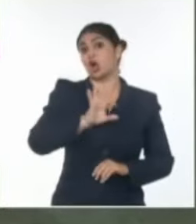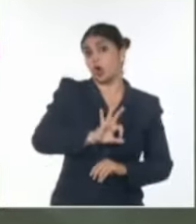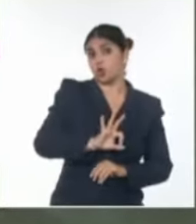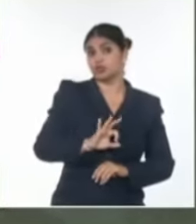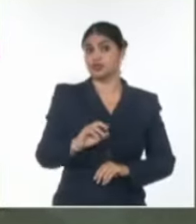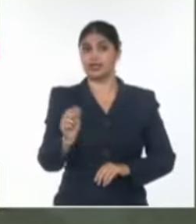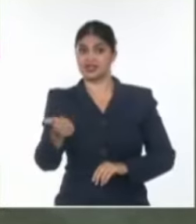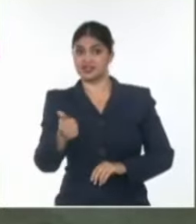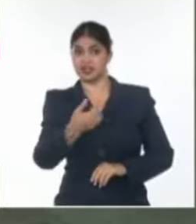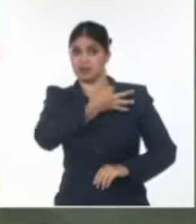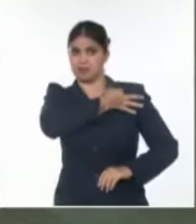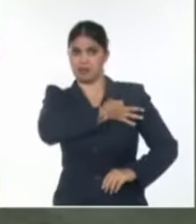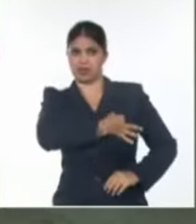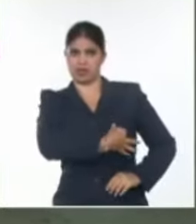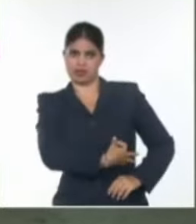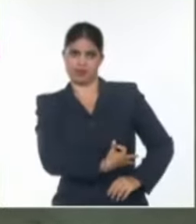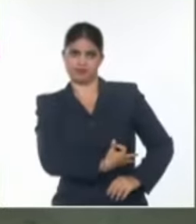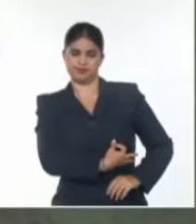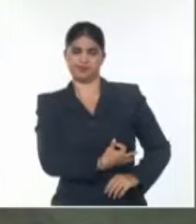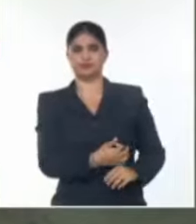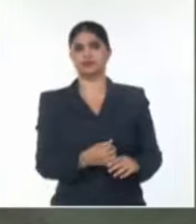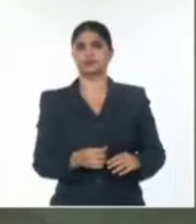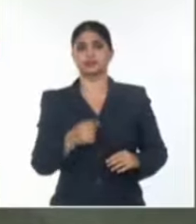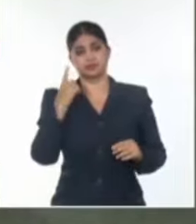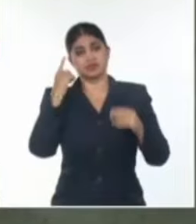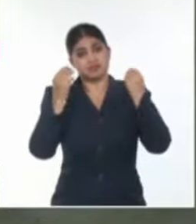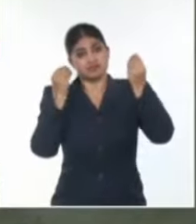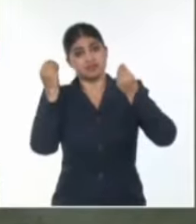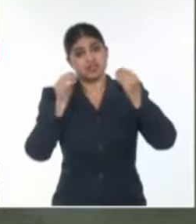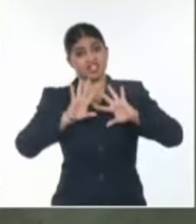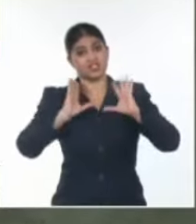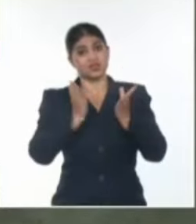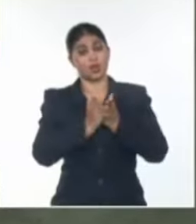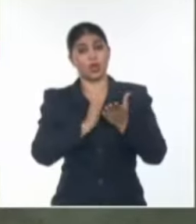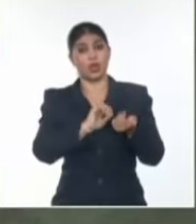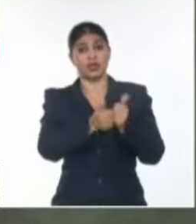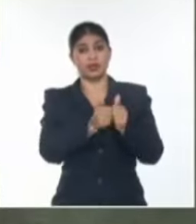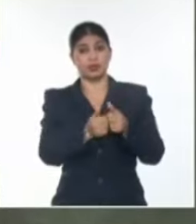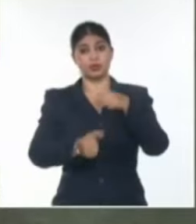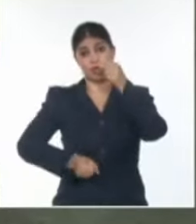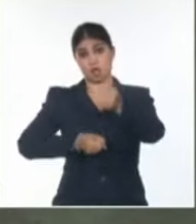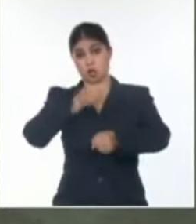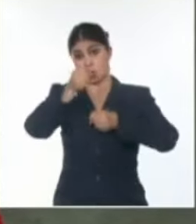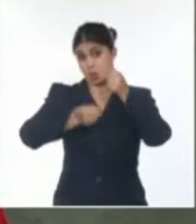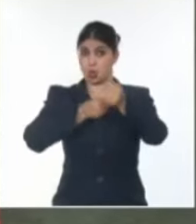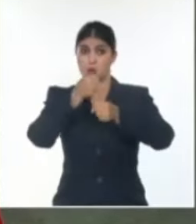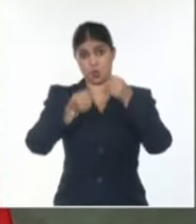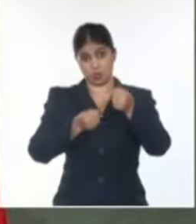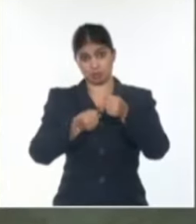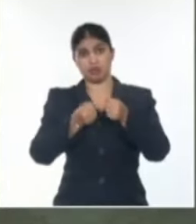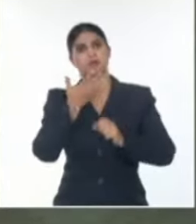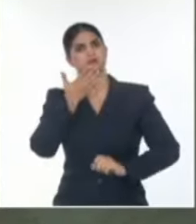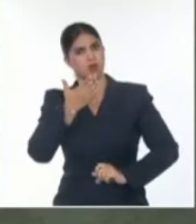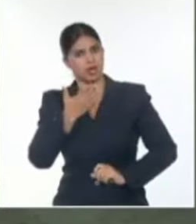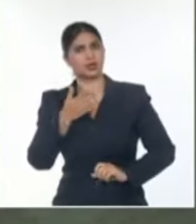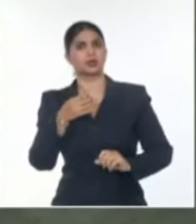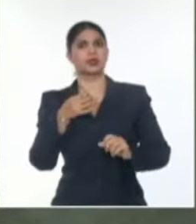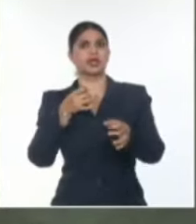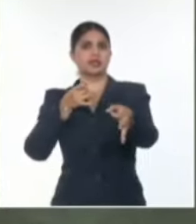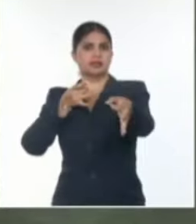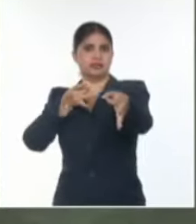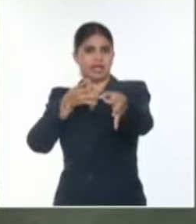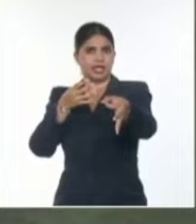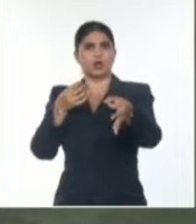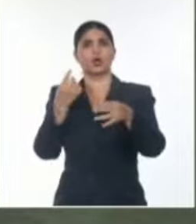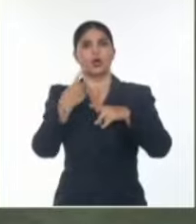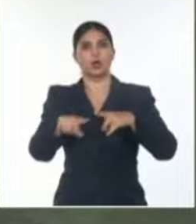de oro. Vamos a ver si se puede cumplir, pero yo creo que hay posibilidad, sobre todo con los deportes de combate, lo que puede aportar el canotaje, el tiro, que nos pueda dar otra agradable